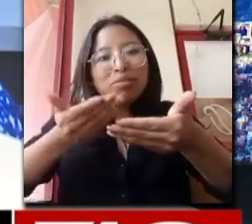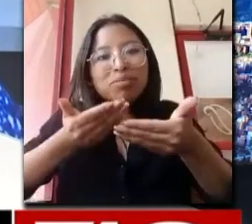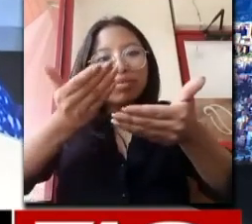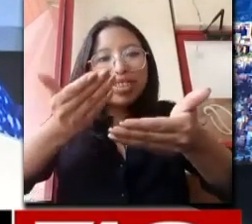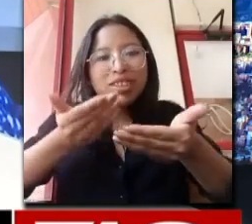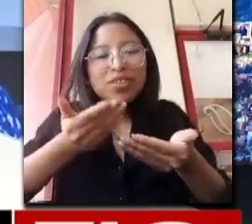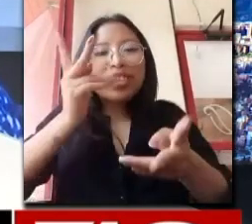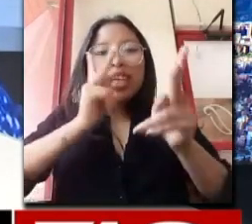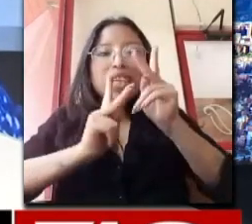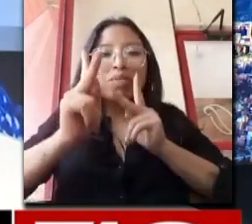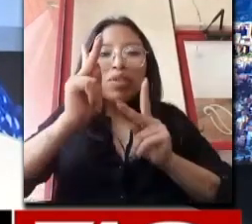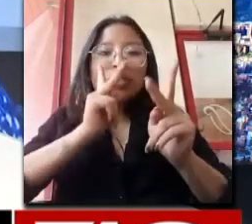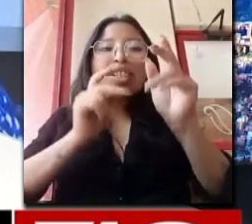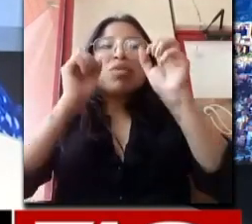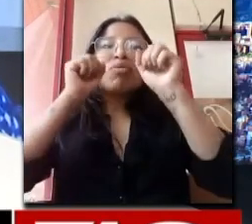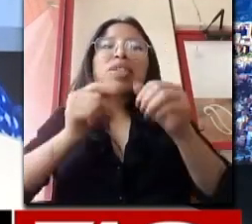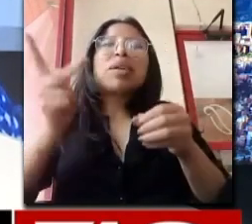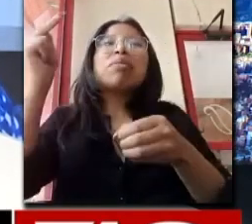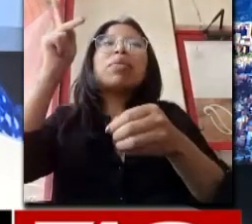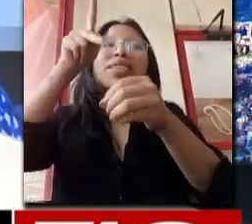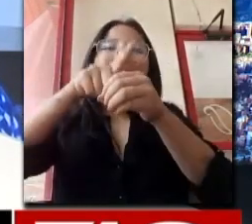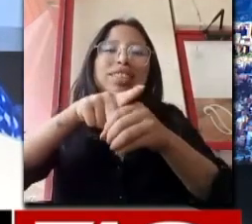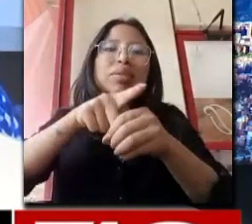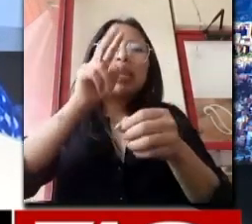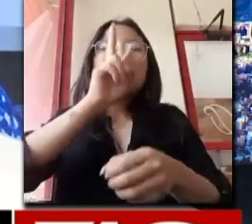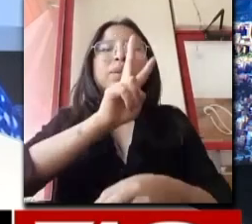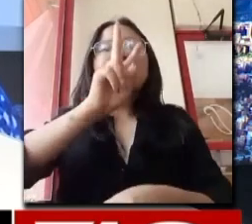pueda ser parte de esta feria este 23 de septiembre.